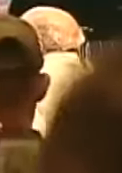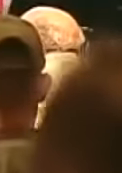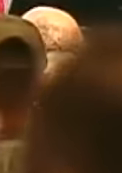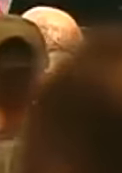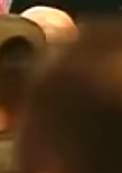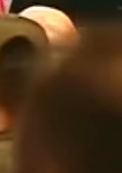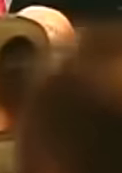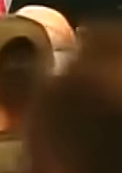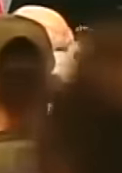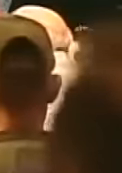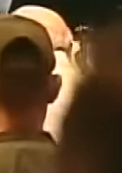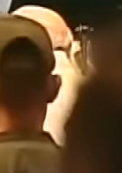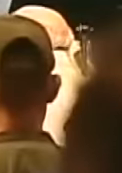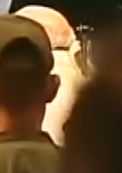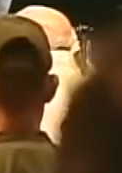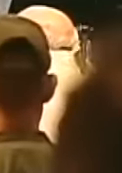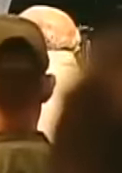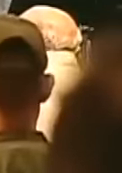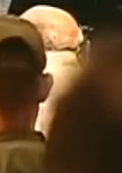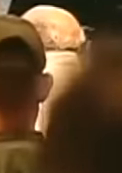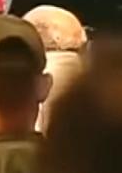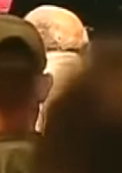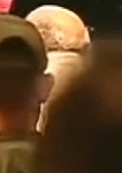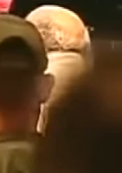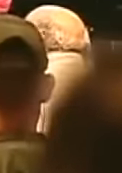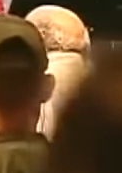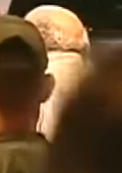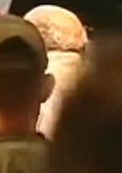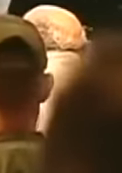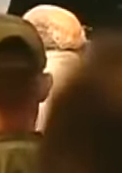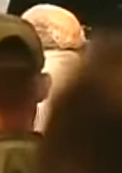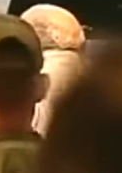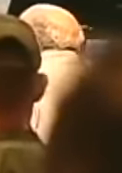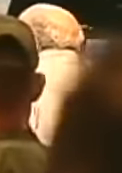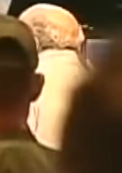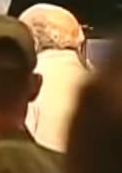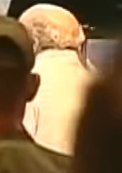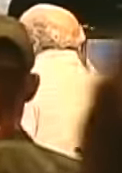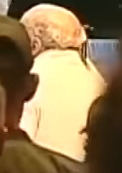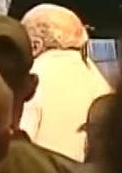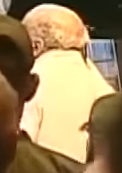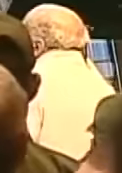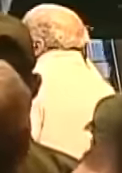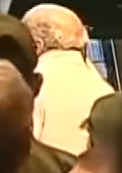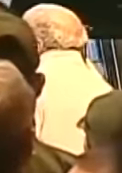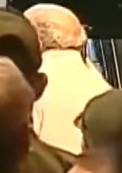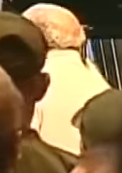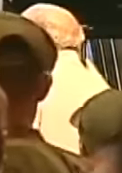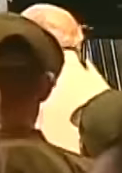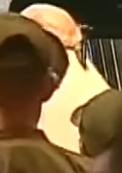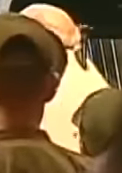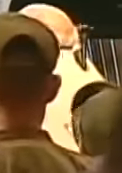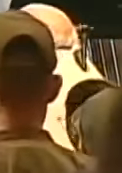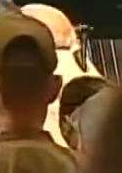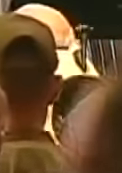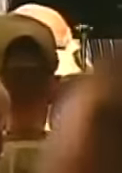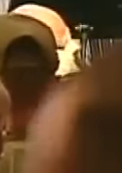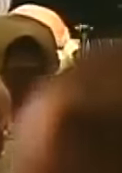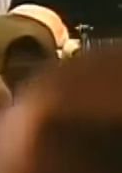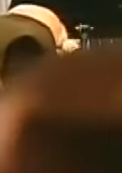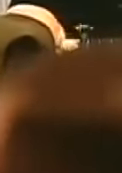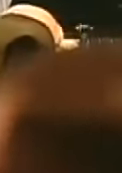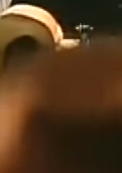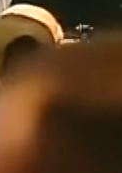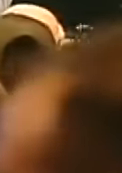respetar, herencia de nuestro padre que no nos van a quitar. Somos un pueblo de paz, señor